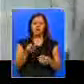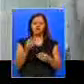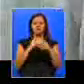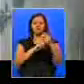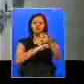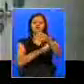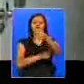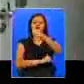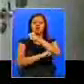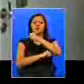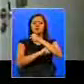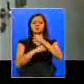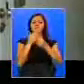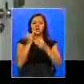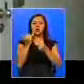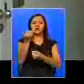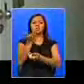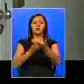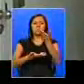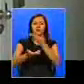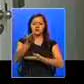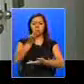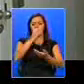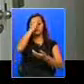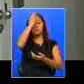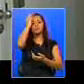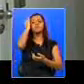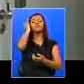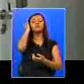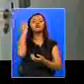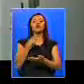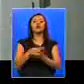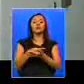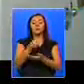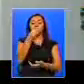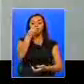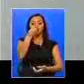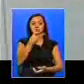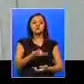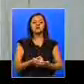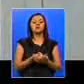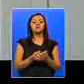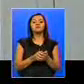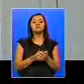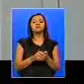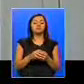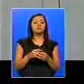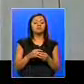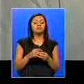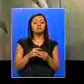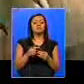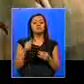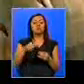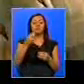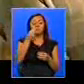fortaleciendo ese intercambio y en este caso también compra de medicamentos que, de dicho sea de paso, son muy eficientes y